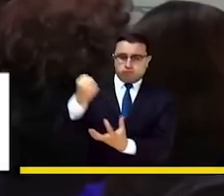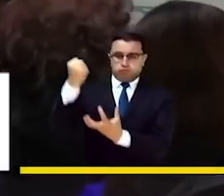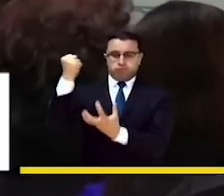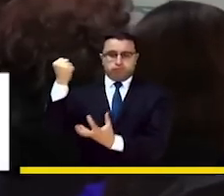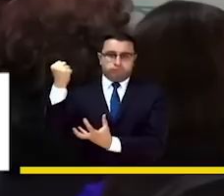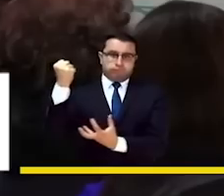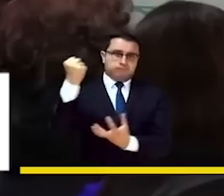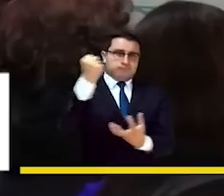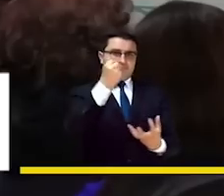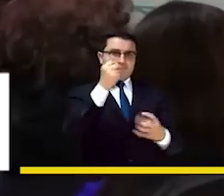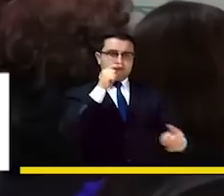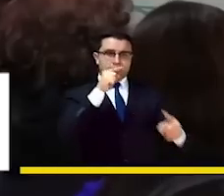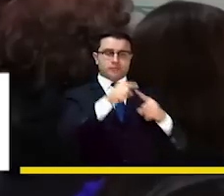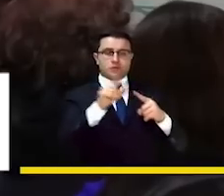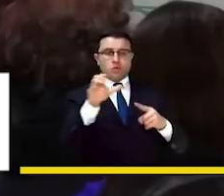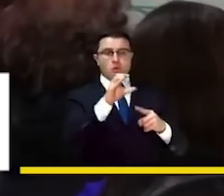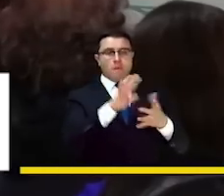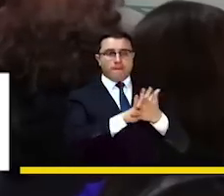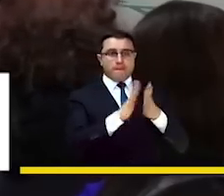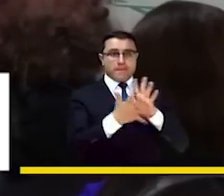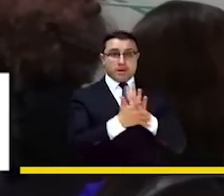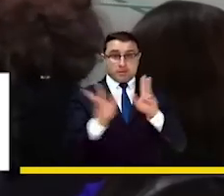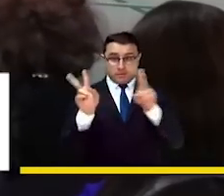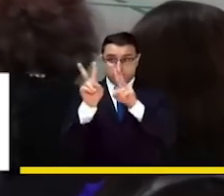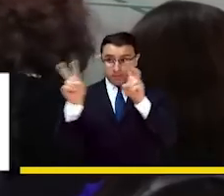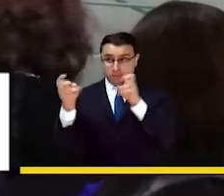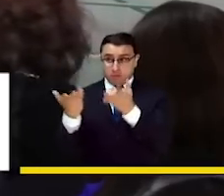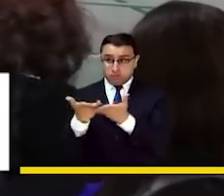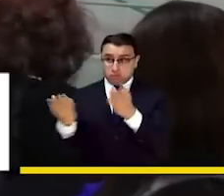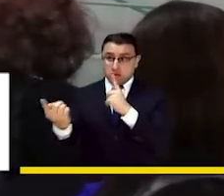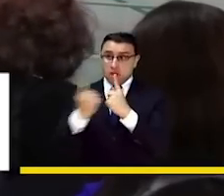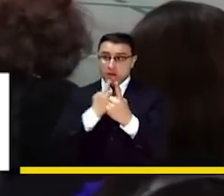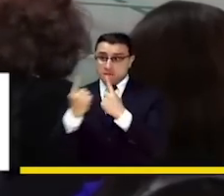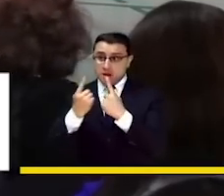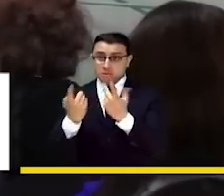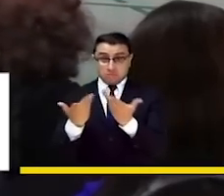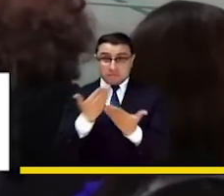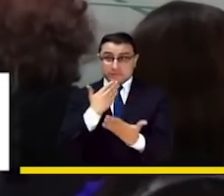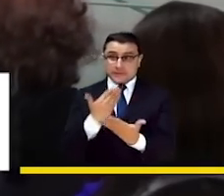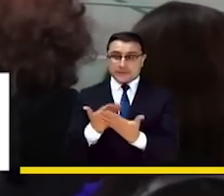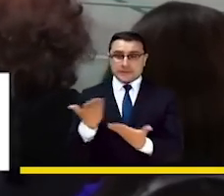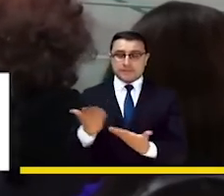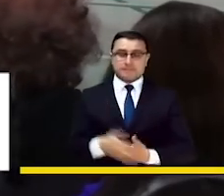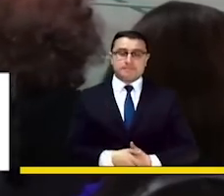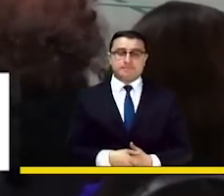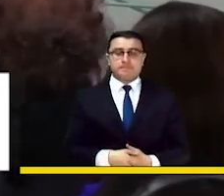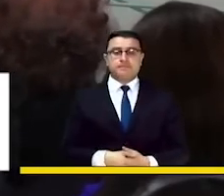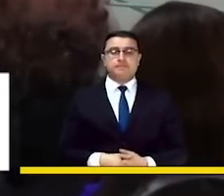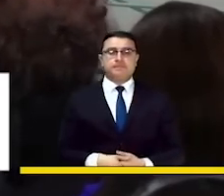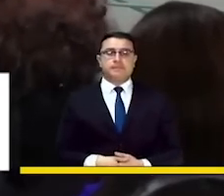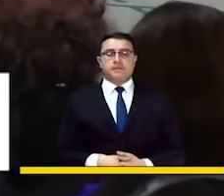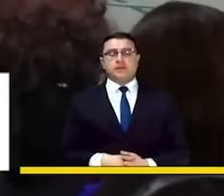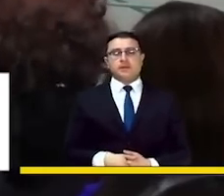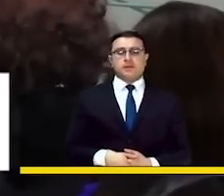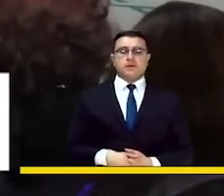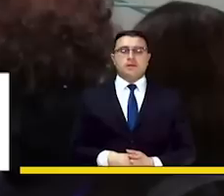paz en nuestro país. ¿Tocaron ese tema? ¿En qué va eso? Gracias.